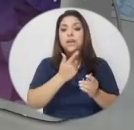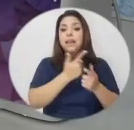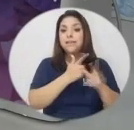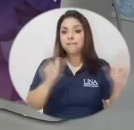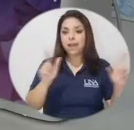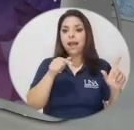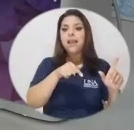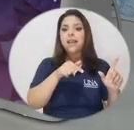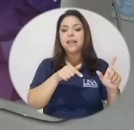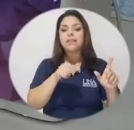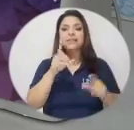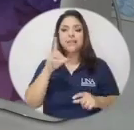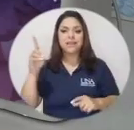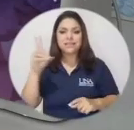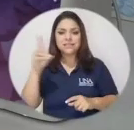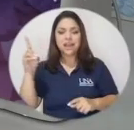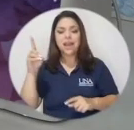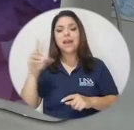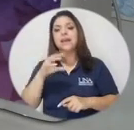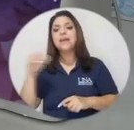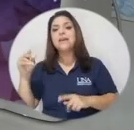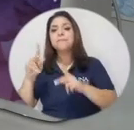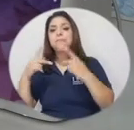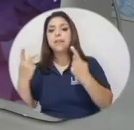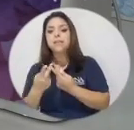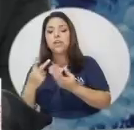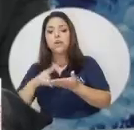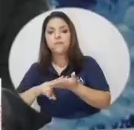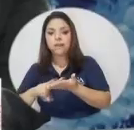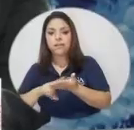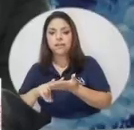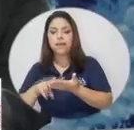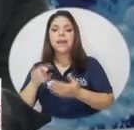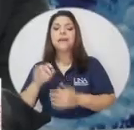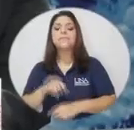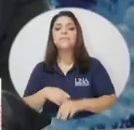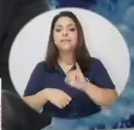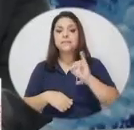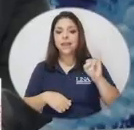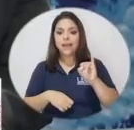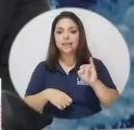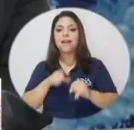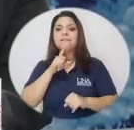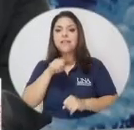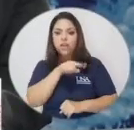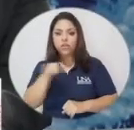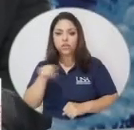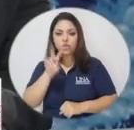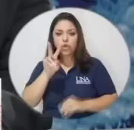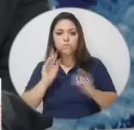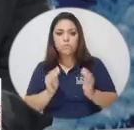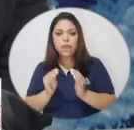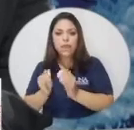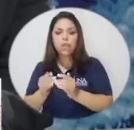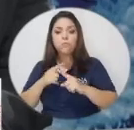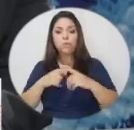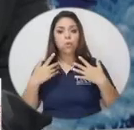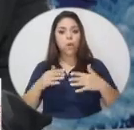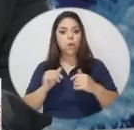más de centro-derecha, y el Partido Verde, que es bastante más de centro-izquierda. Incluso en las elecciones